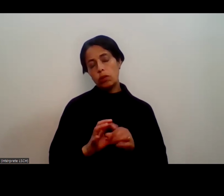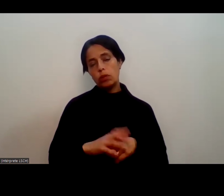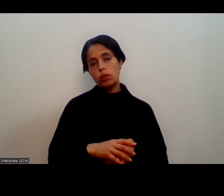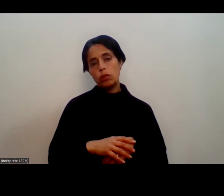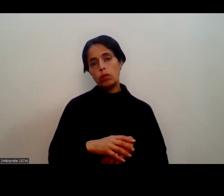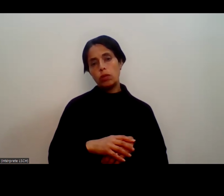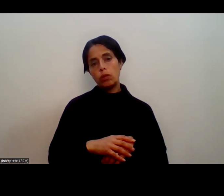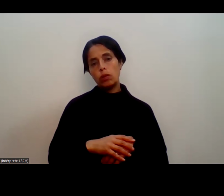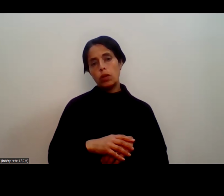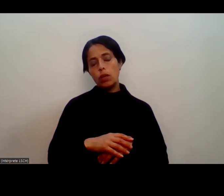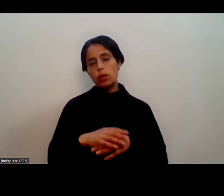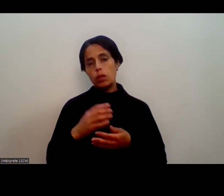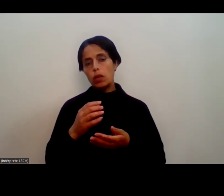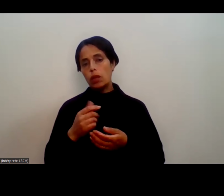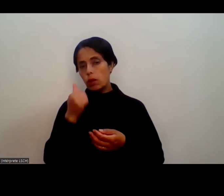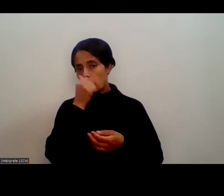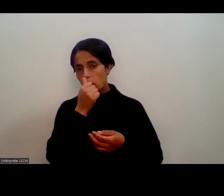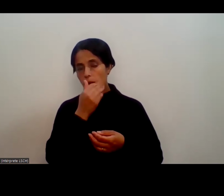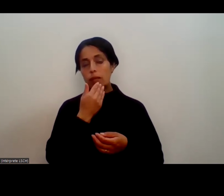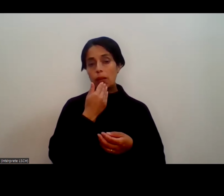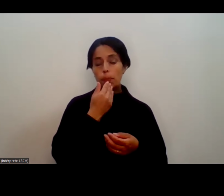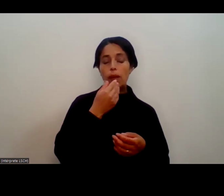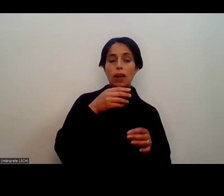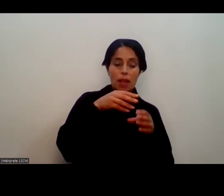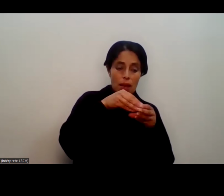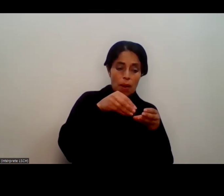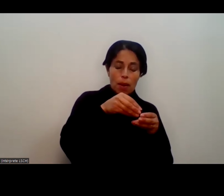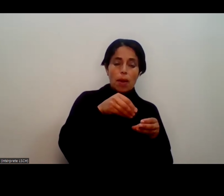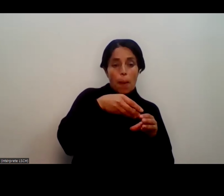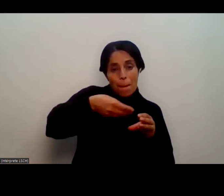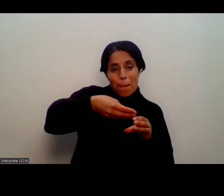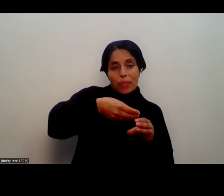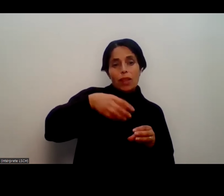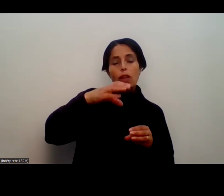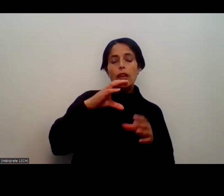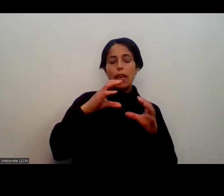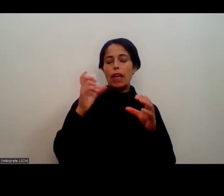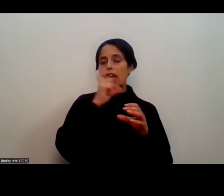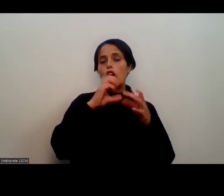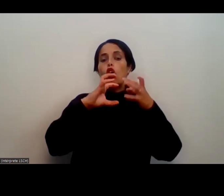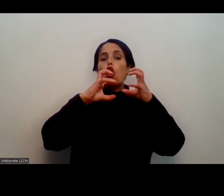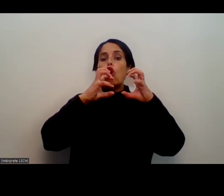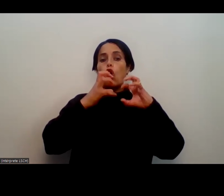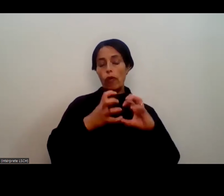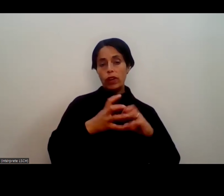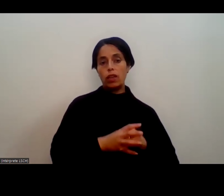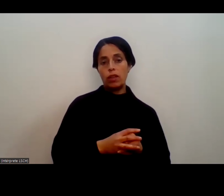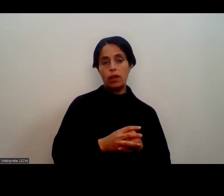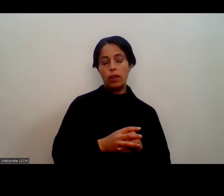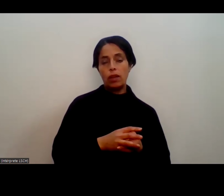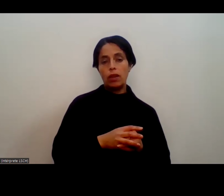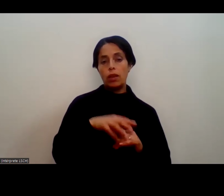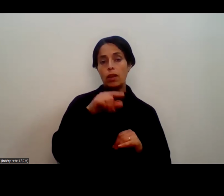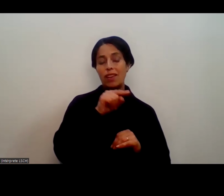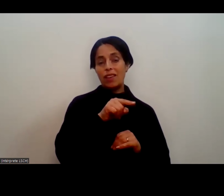entre complejo alucinógeno y mineral de cobre, porque el mineral de cobre fue por excelencia uno de